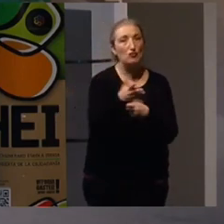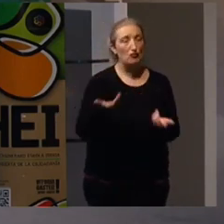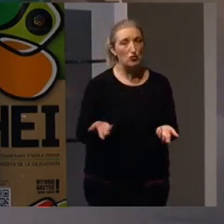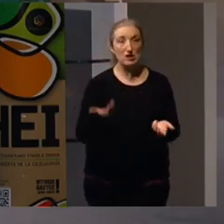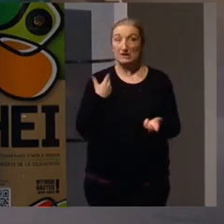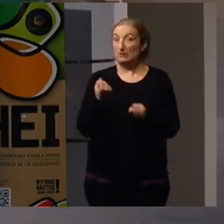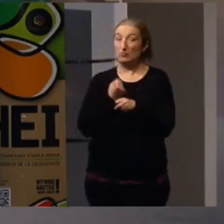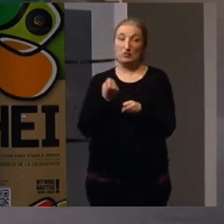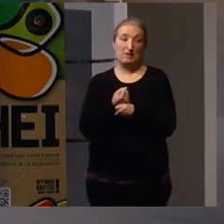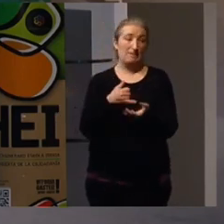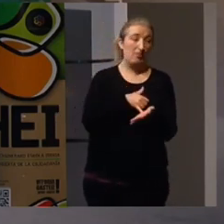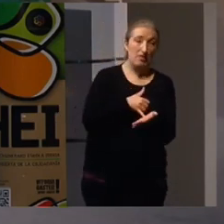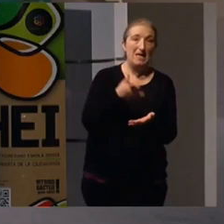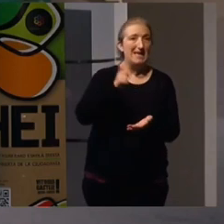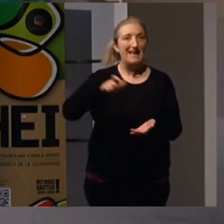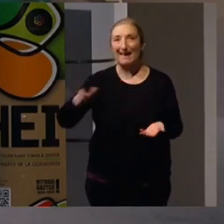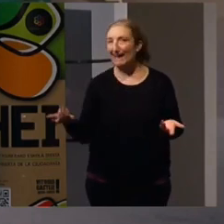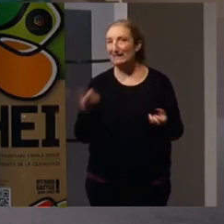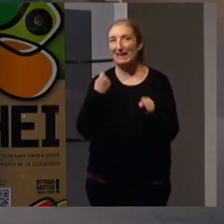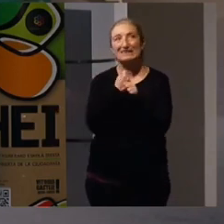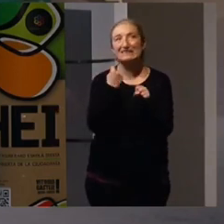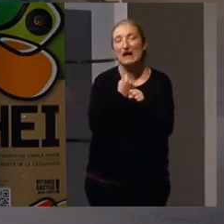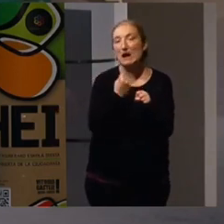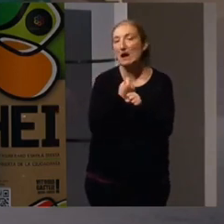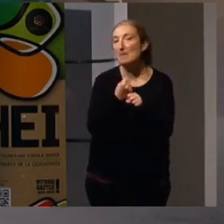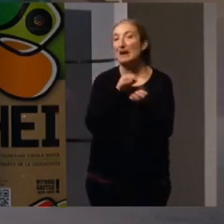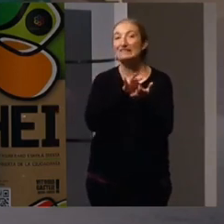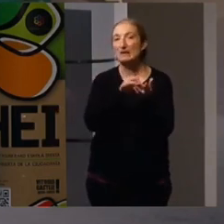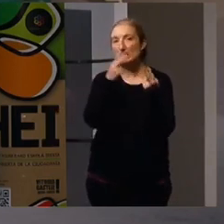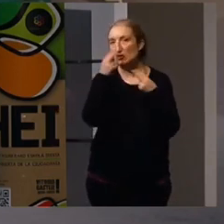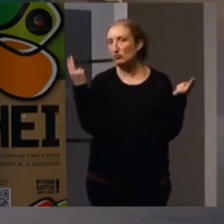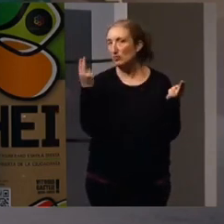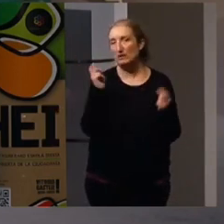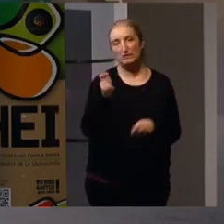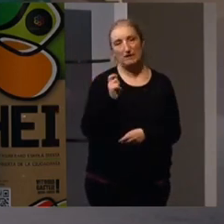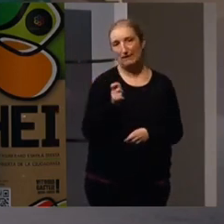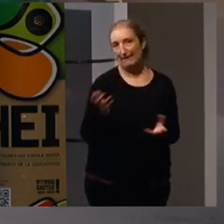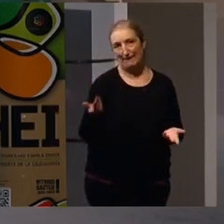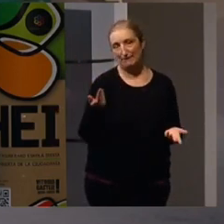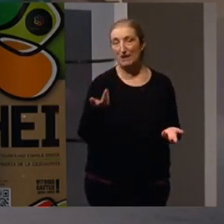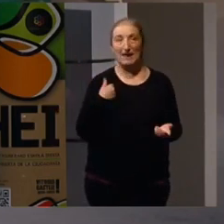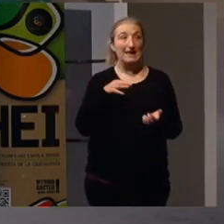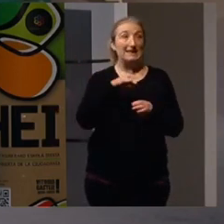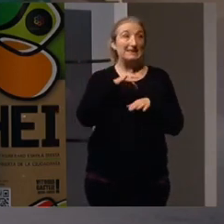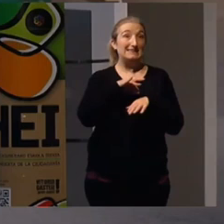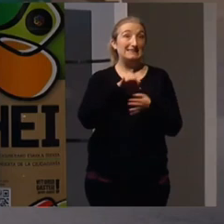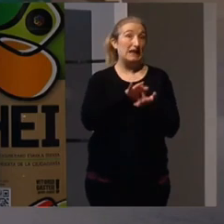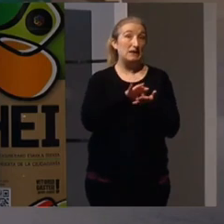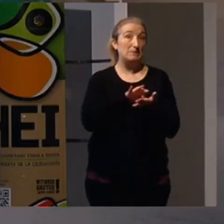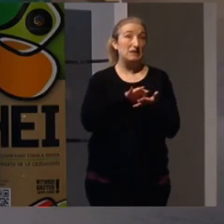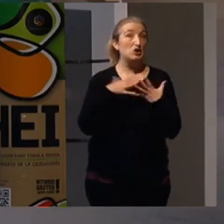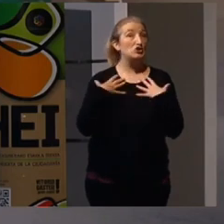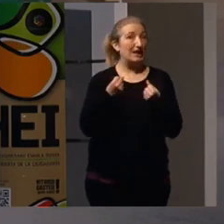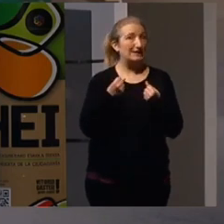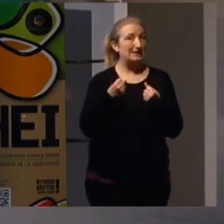mínima estabilidad laboral, esto le pasa sobre todo a la gente que trabaja o trabajamos en servicios públicos, ¿vale? Al sistema sanitario en los últimos años, una